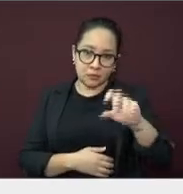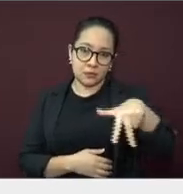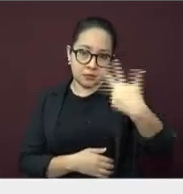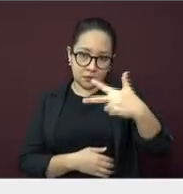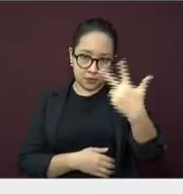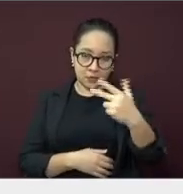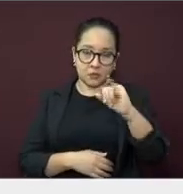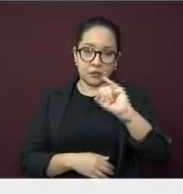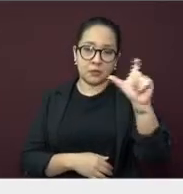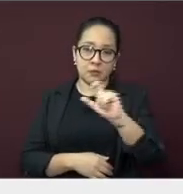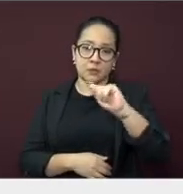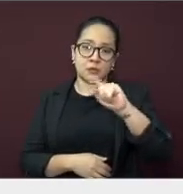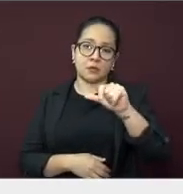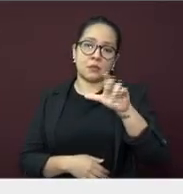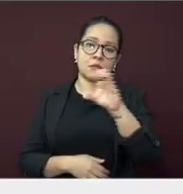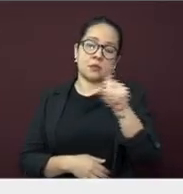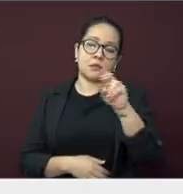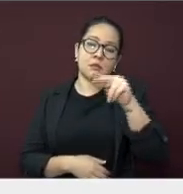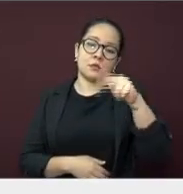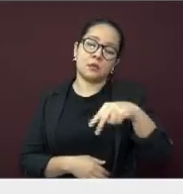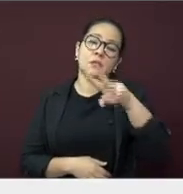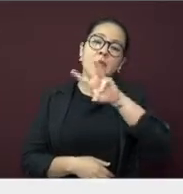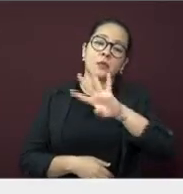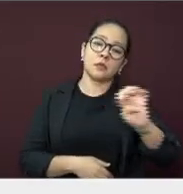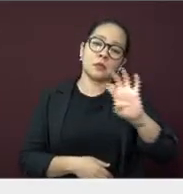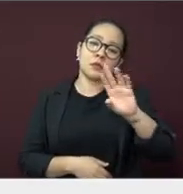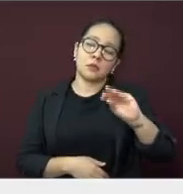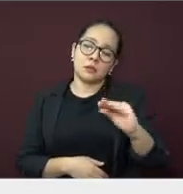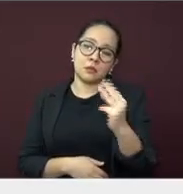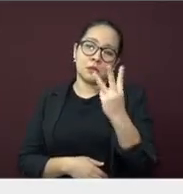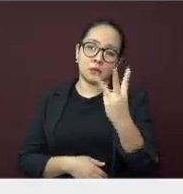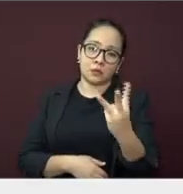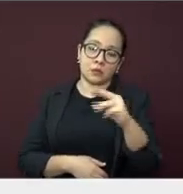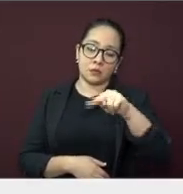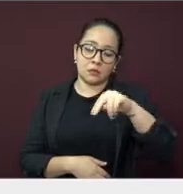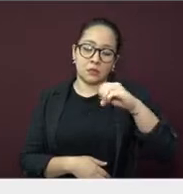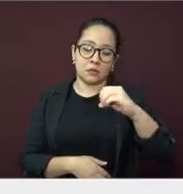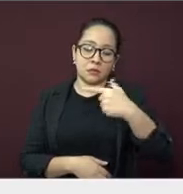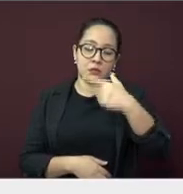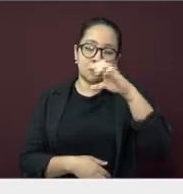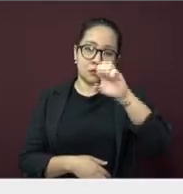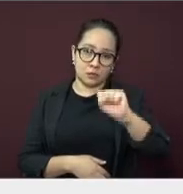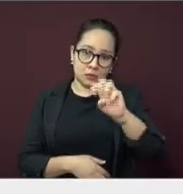pistas o kid land 493 nogales